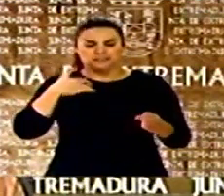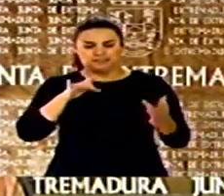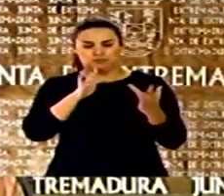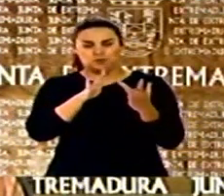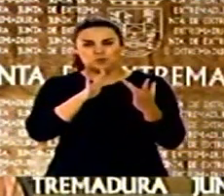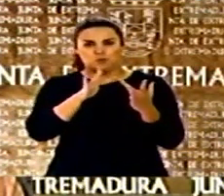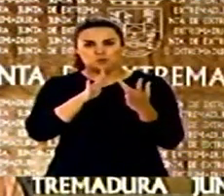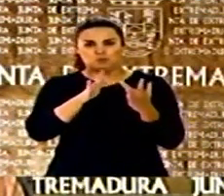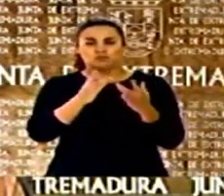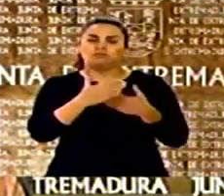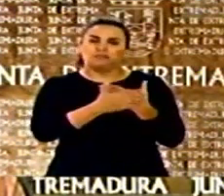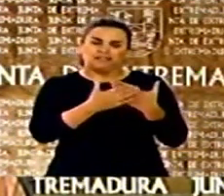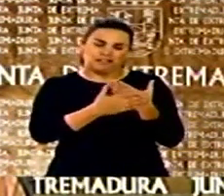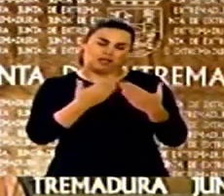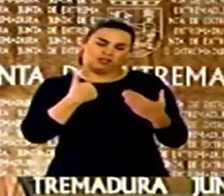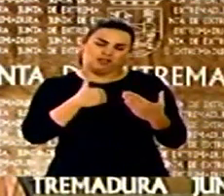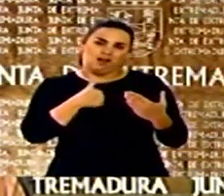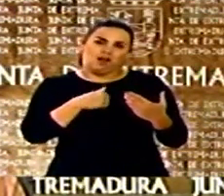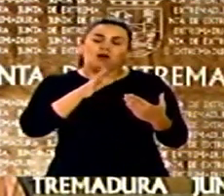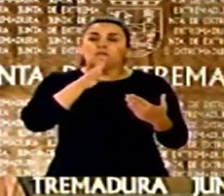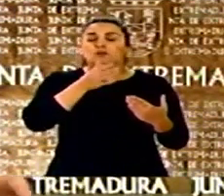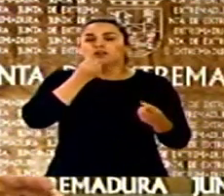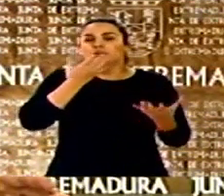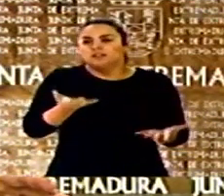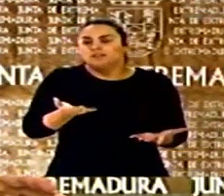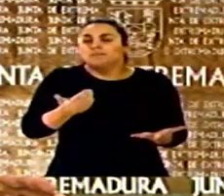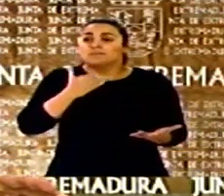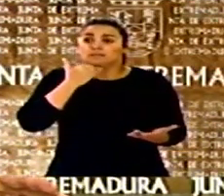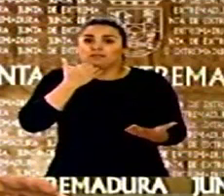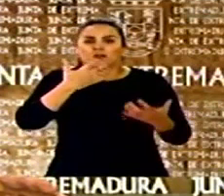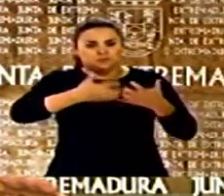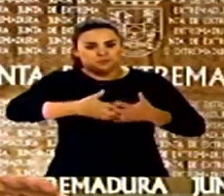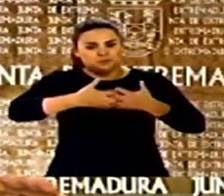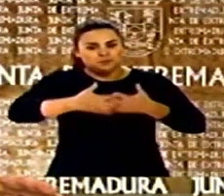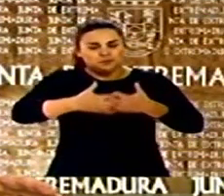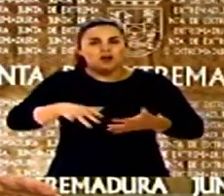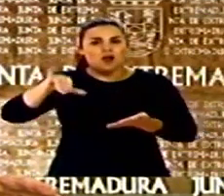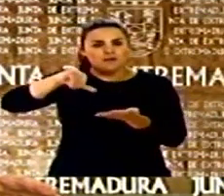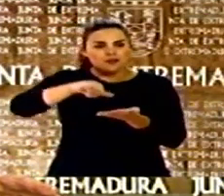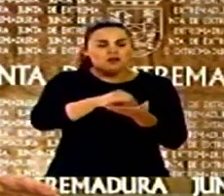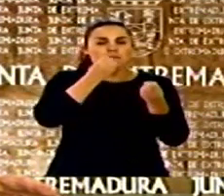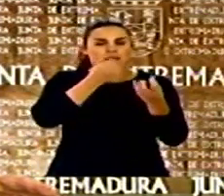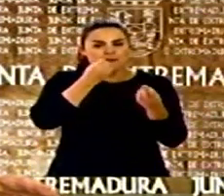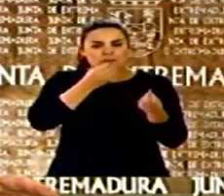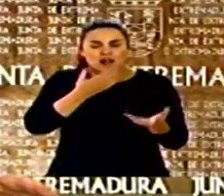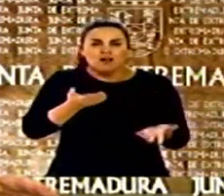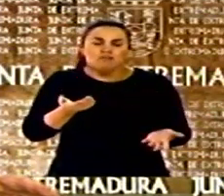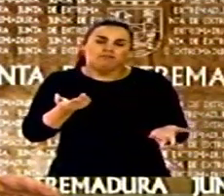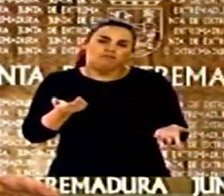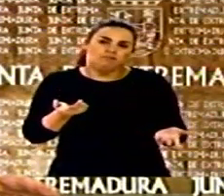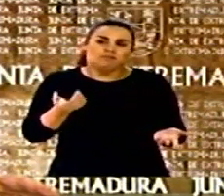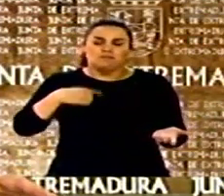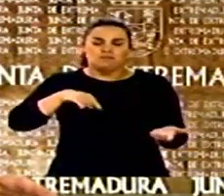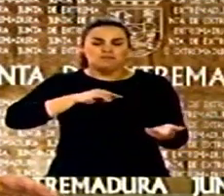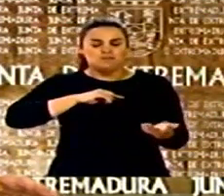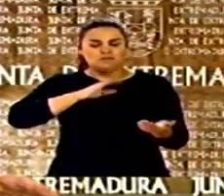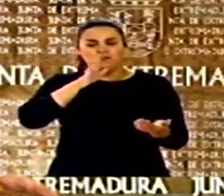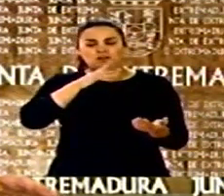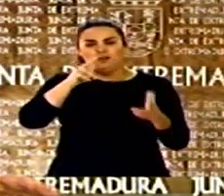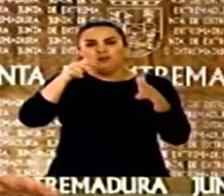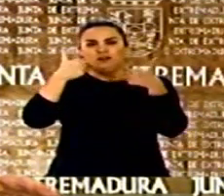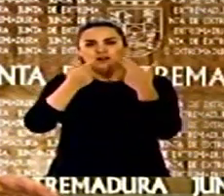baja visibilidad. Sí, yo creo que ahí tenemos que valorarlo porque no parece que esto sea una excepción. Son habituales las nieblas en el mes de diciembre en